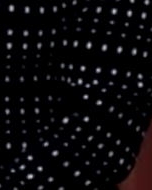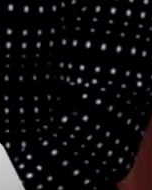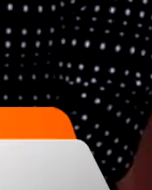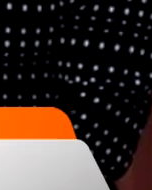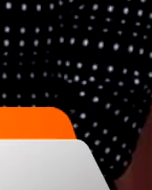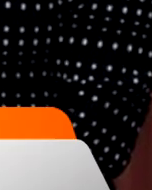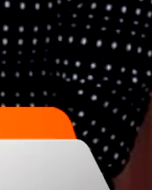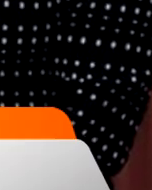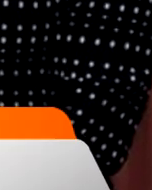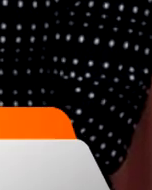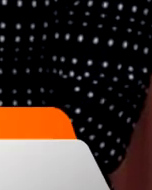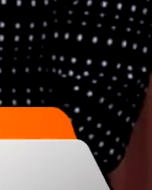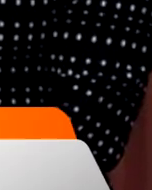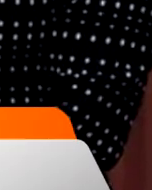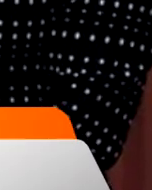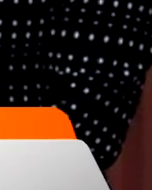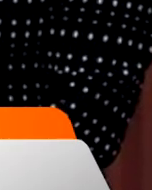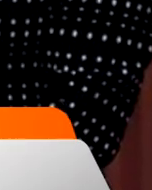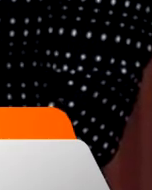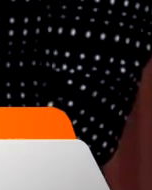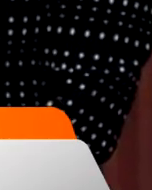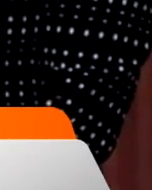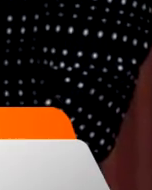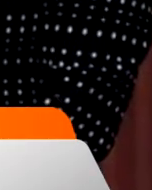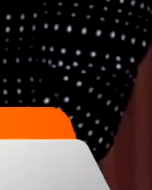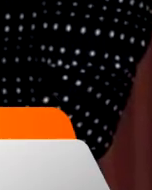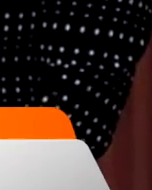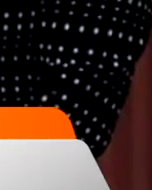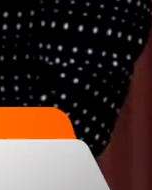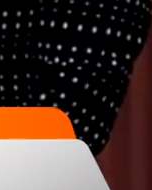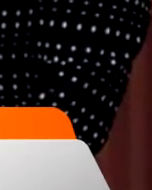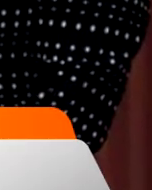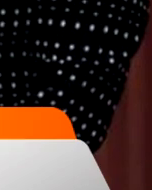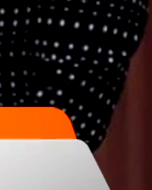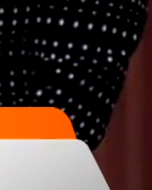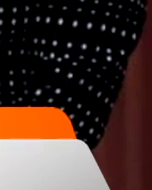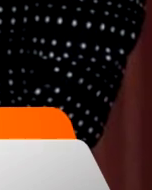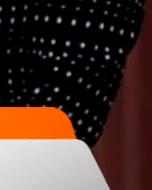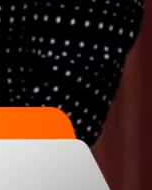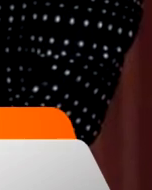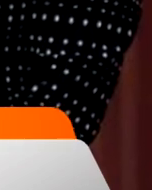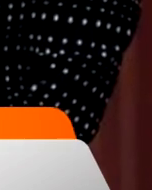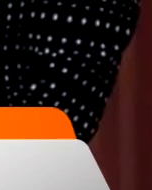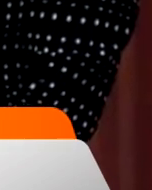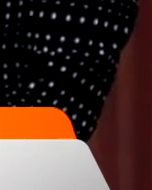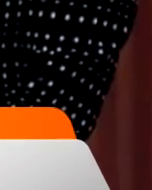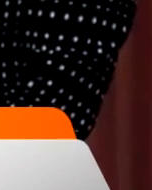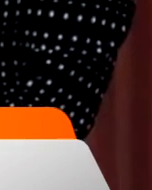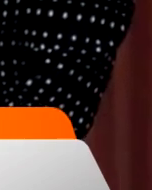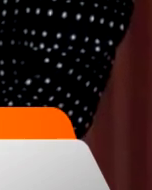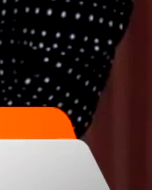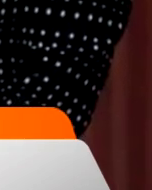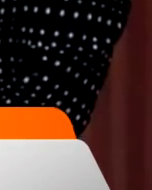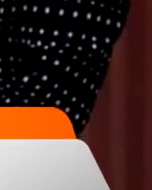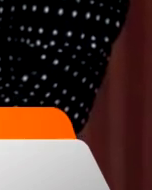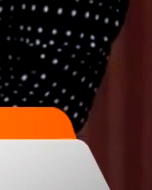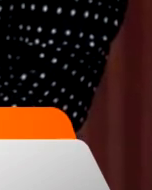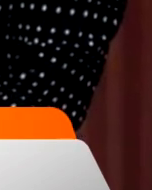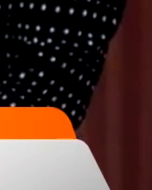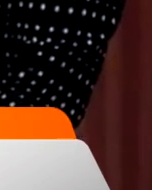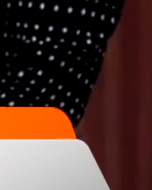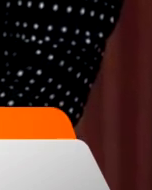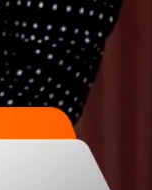Claudia Sheinbaum Pardo será la primera presidenta electa del país tras la entrega de la constancia por el Tribunal Electoral del Poder Judicial